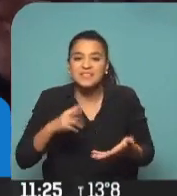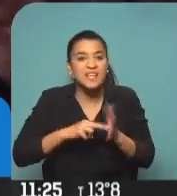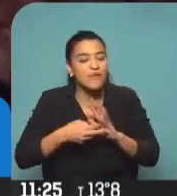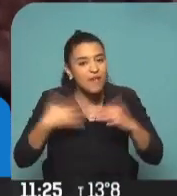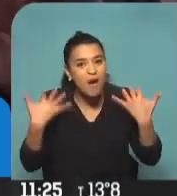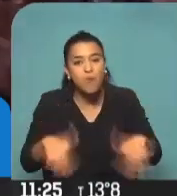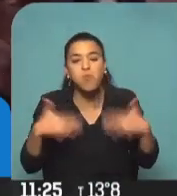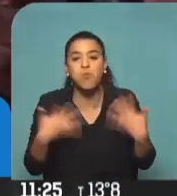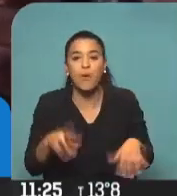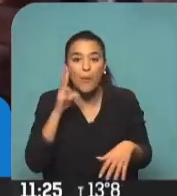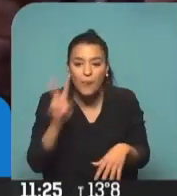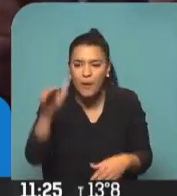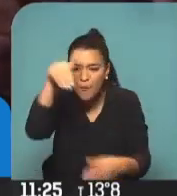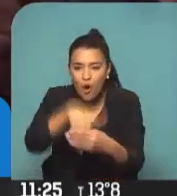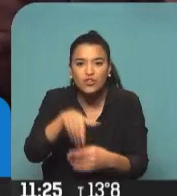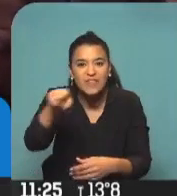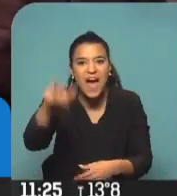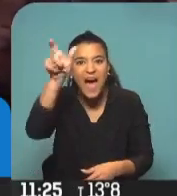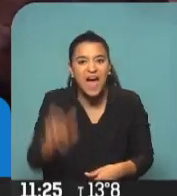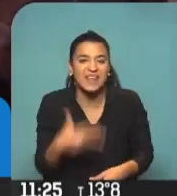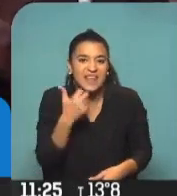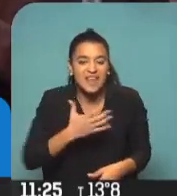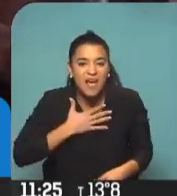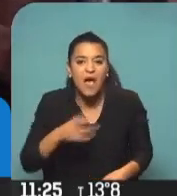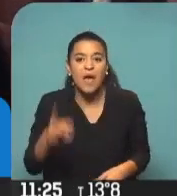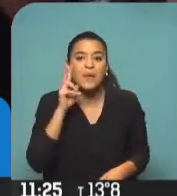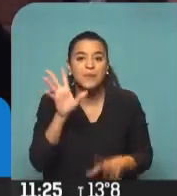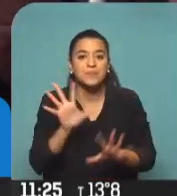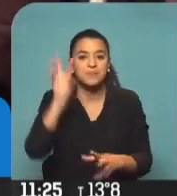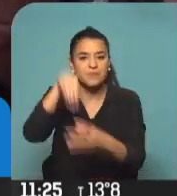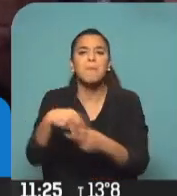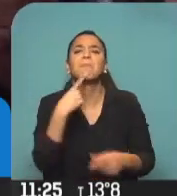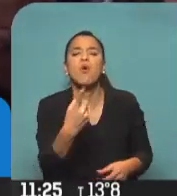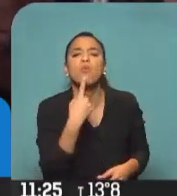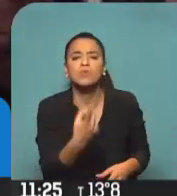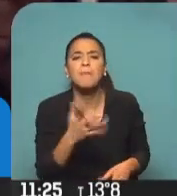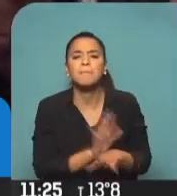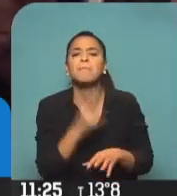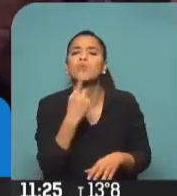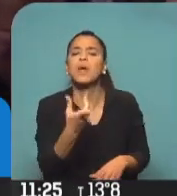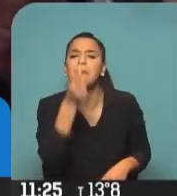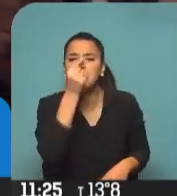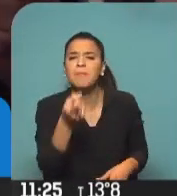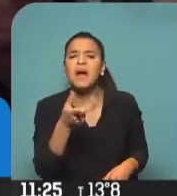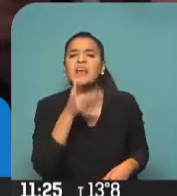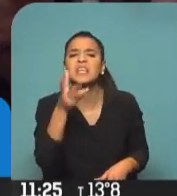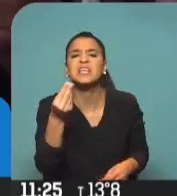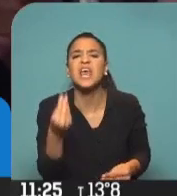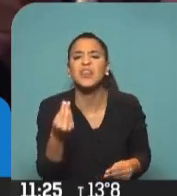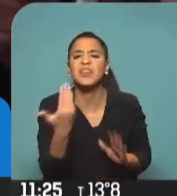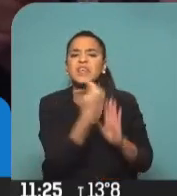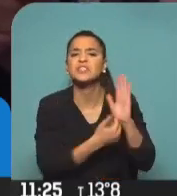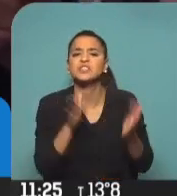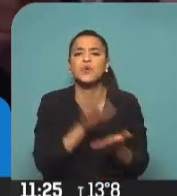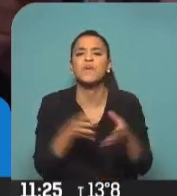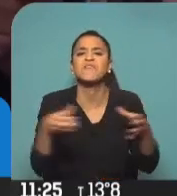lo personal verla votar, verla participar, verla interpelarme, ¿no? Verla preguntarme, papá, ¿qué dice la plataforma del